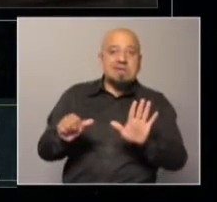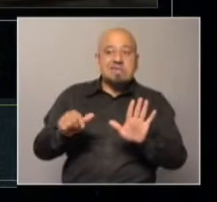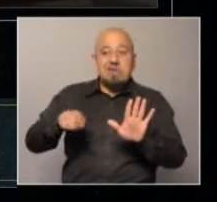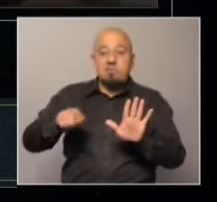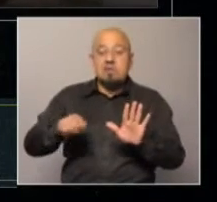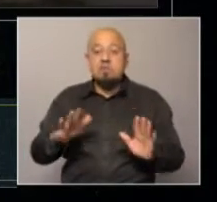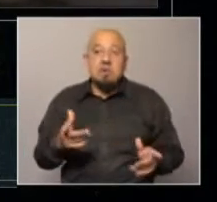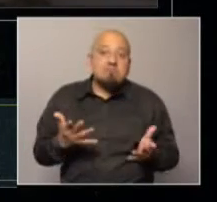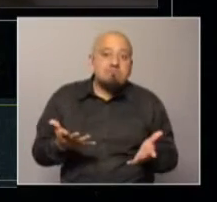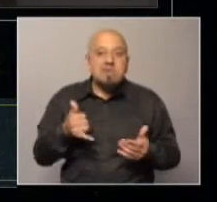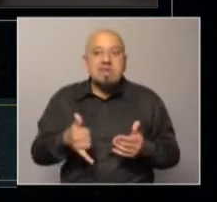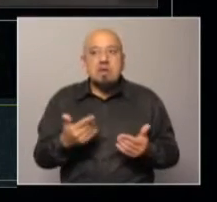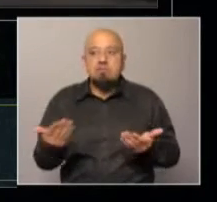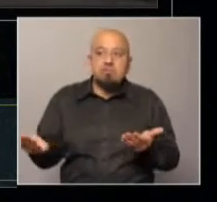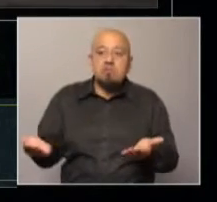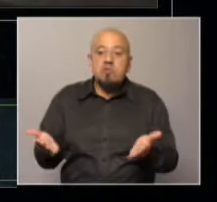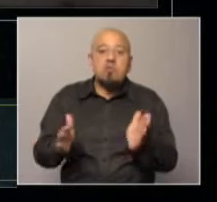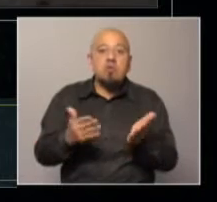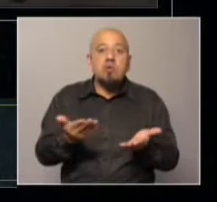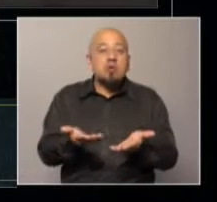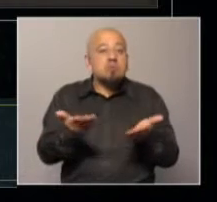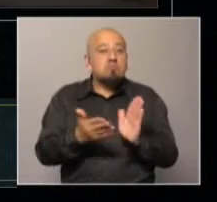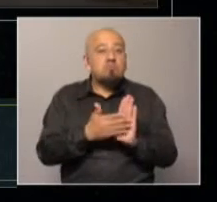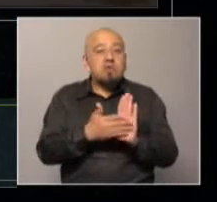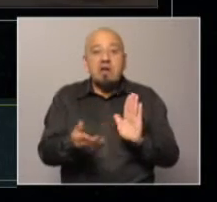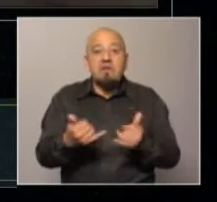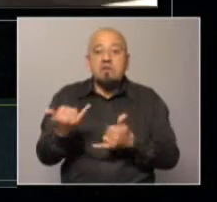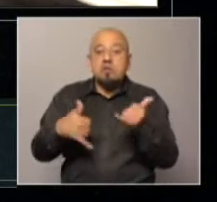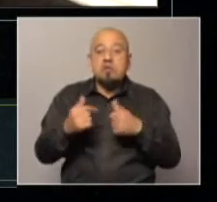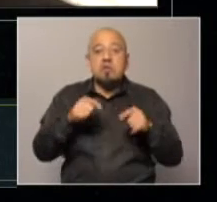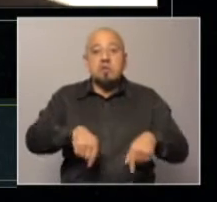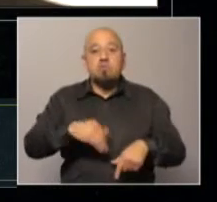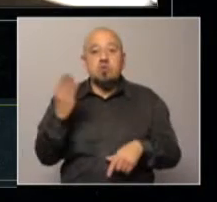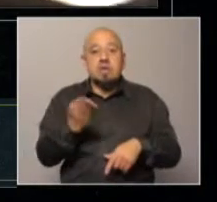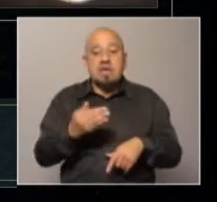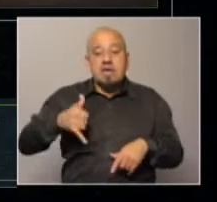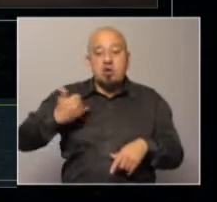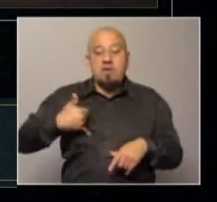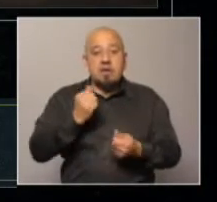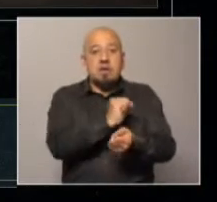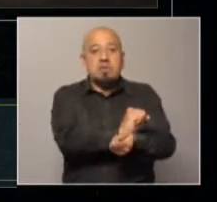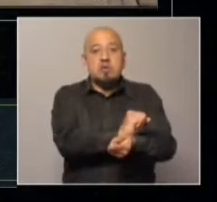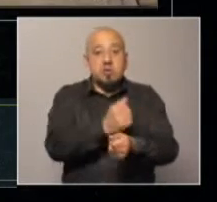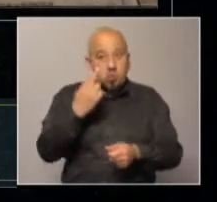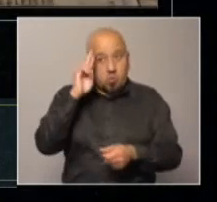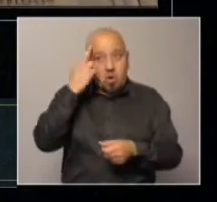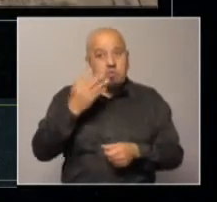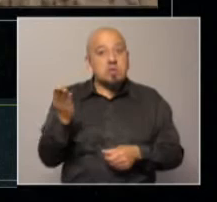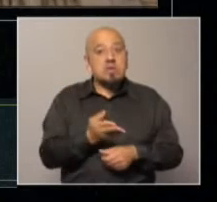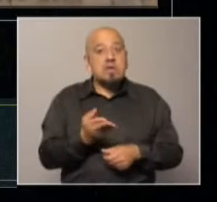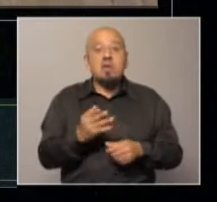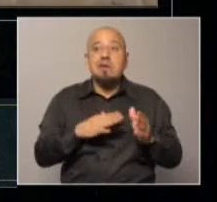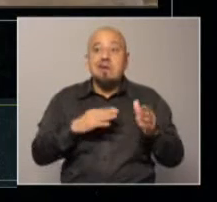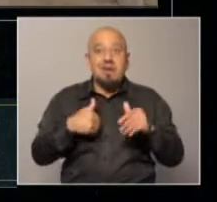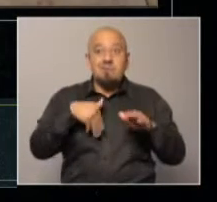tener información. Y lo último que comento es que Uruguay tiene de las tasas de privación de libertad de adolescentes más altas de la región, más alta incluso